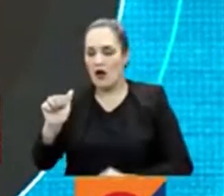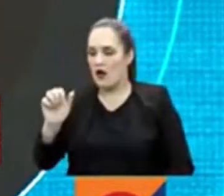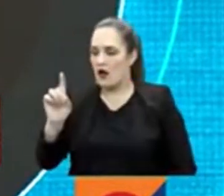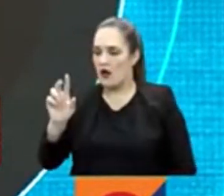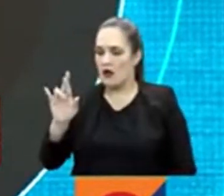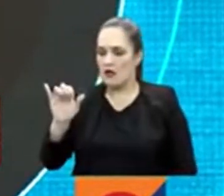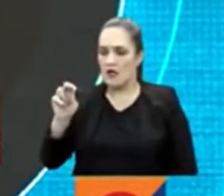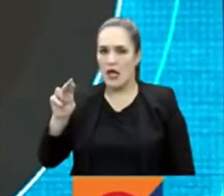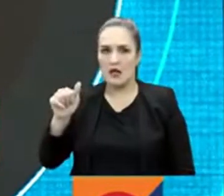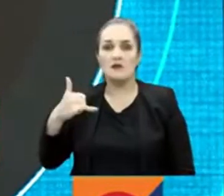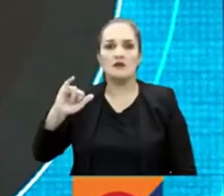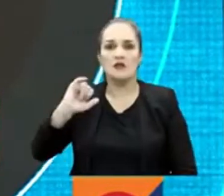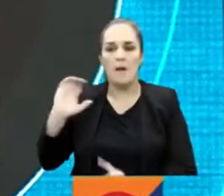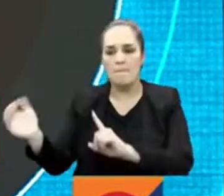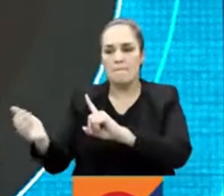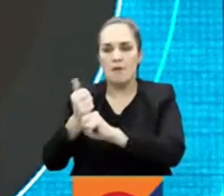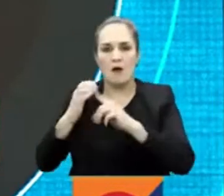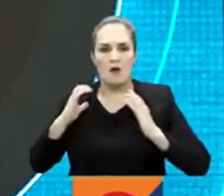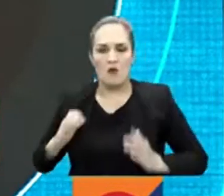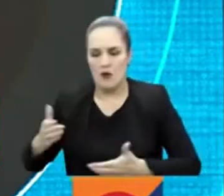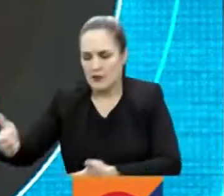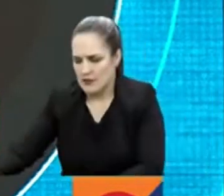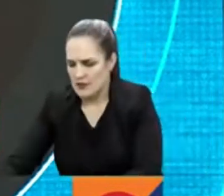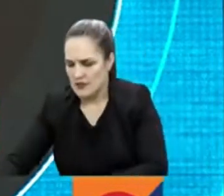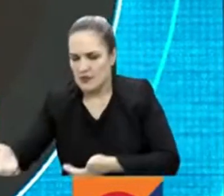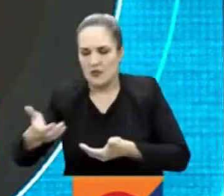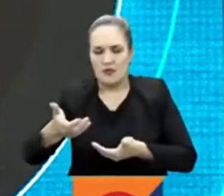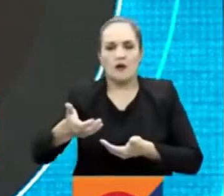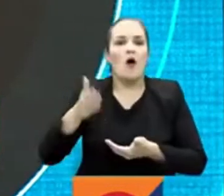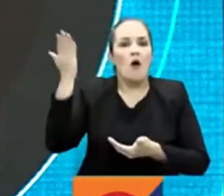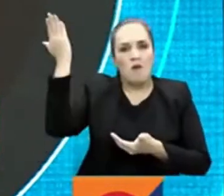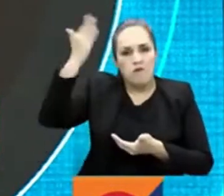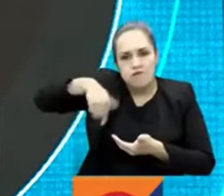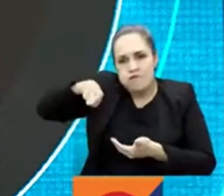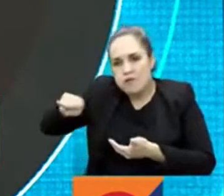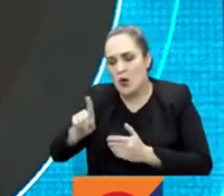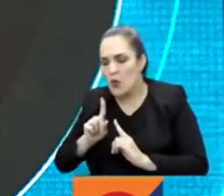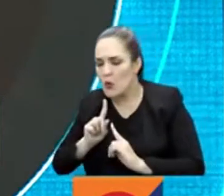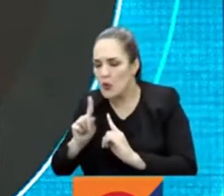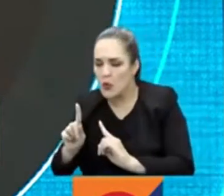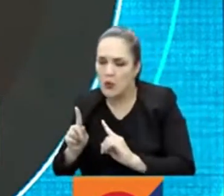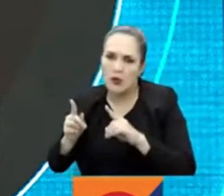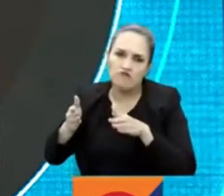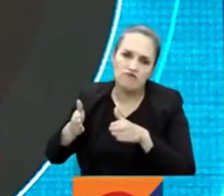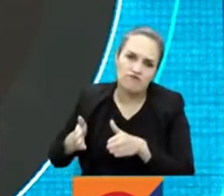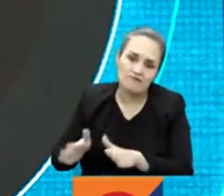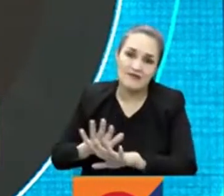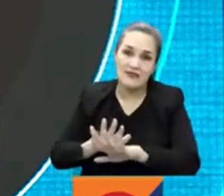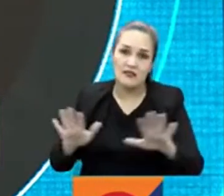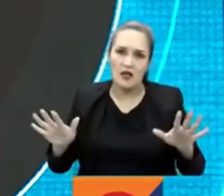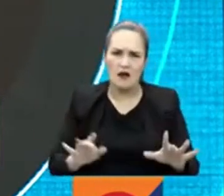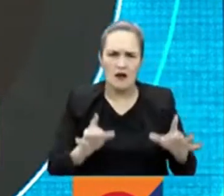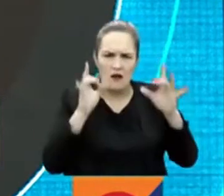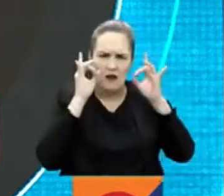fúnebre mientras esperan que las autoridades esclarezcan los hechos. El drama sigue porque en el parque principal,